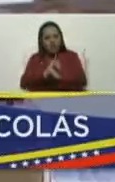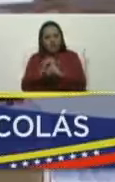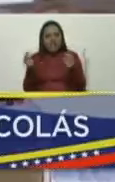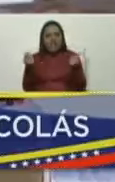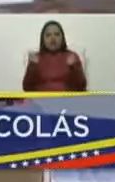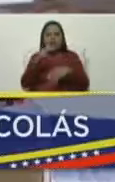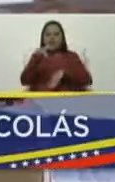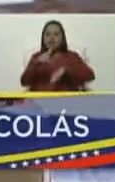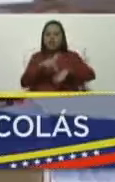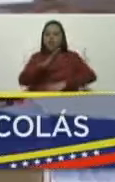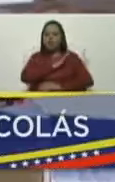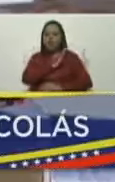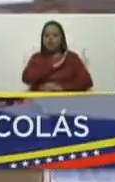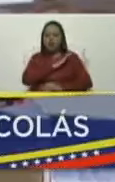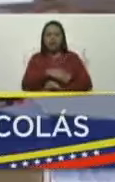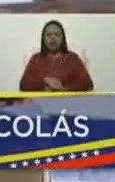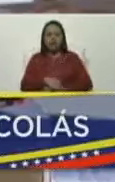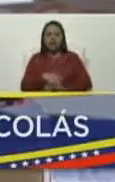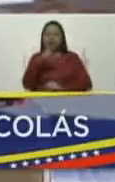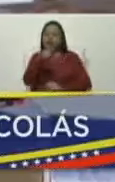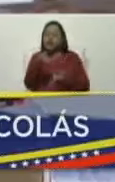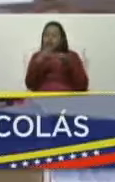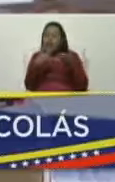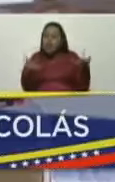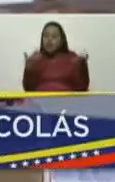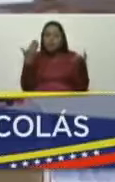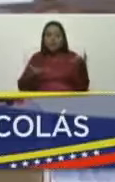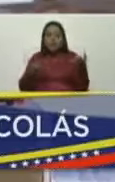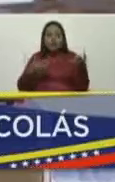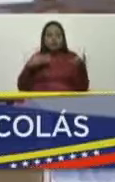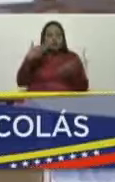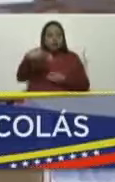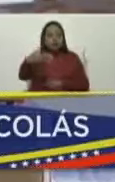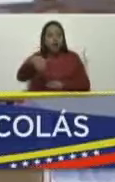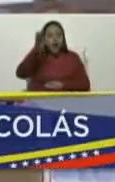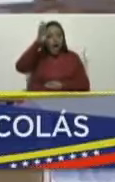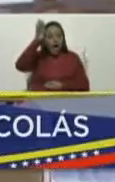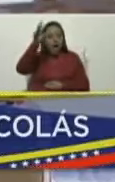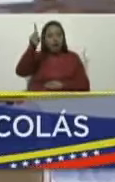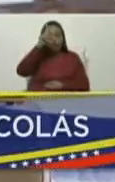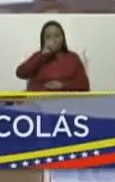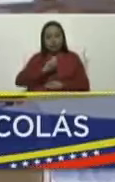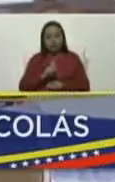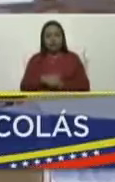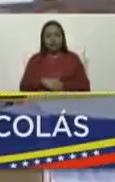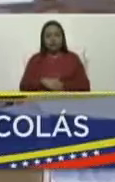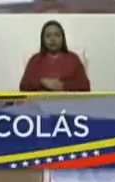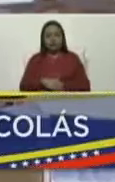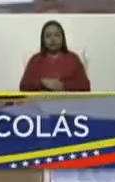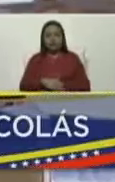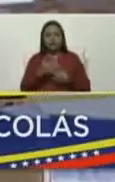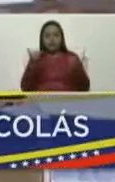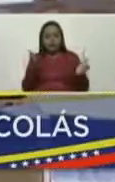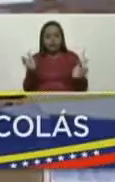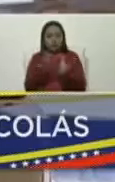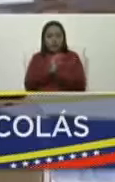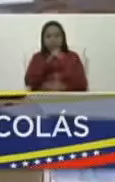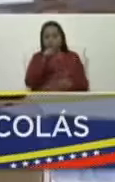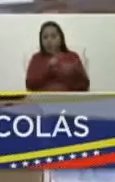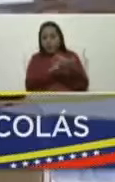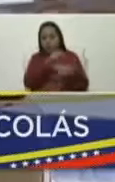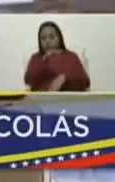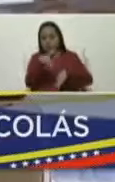economía nacional, que es una de las líneas principales para estos años que están por venir. Ya ha logrado el abastecimiento